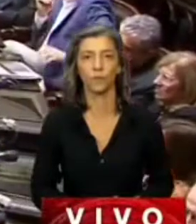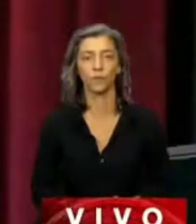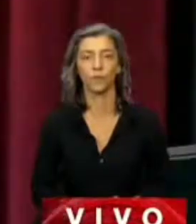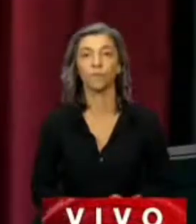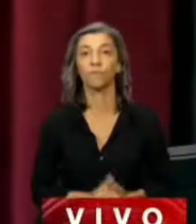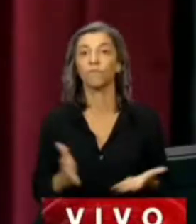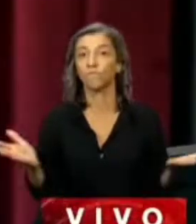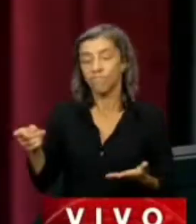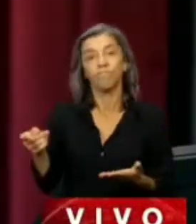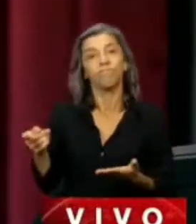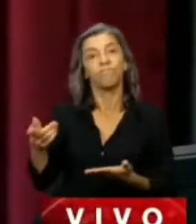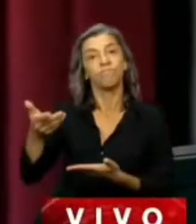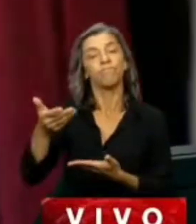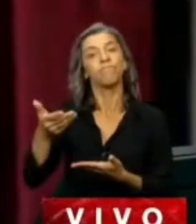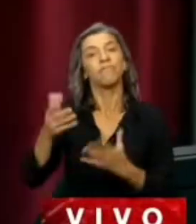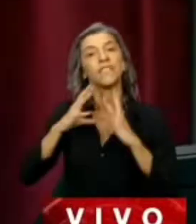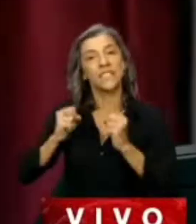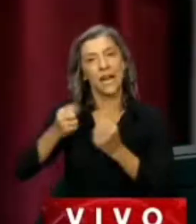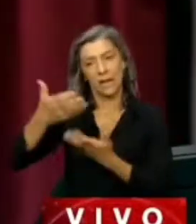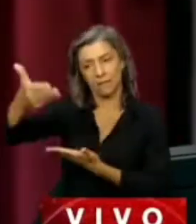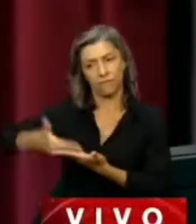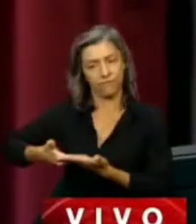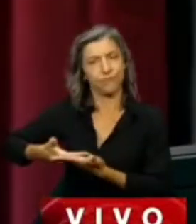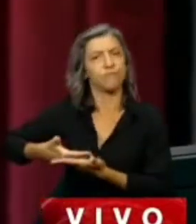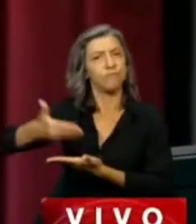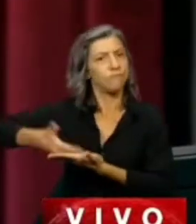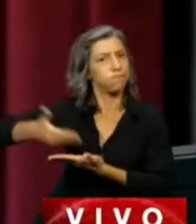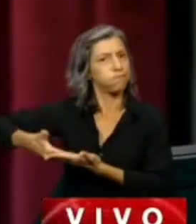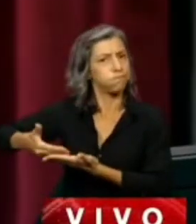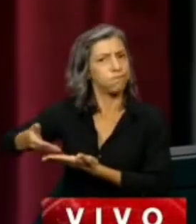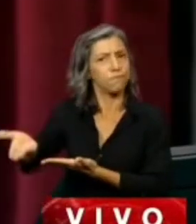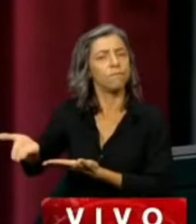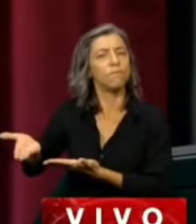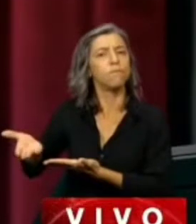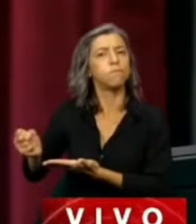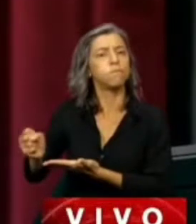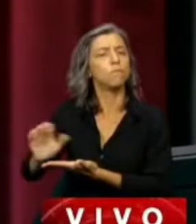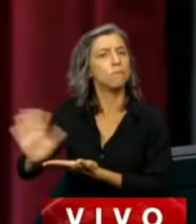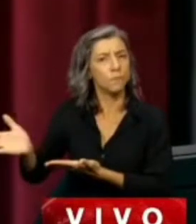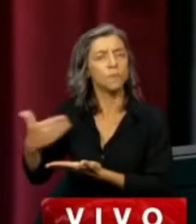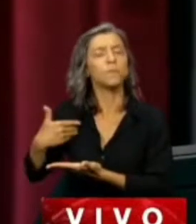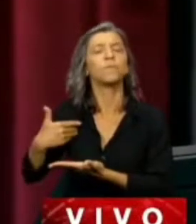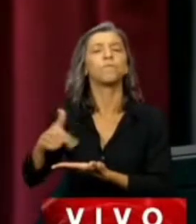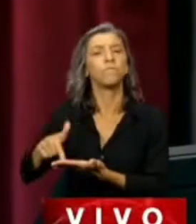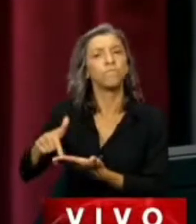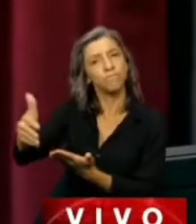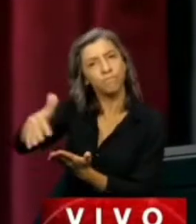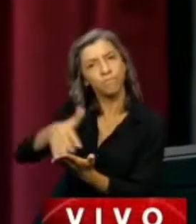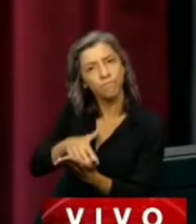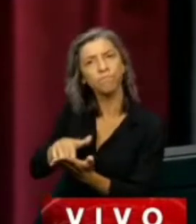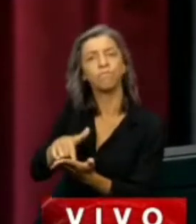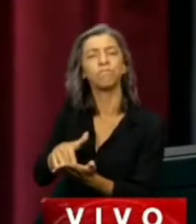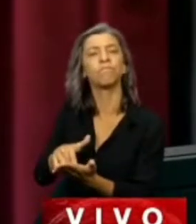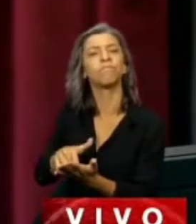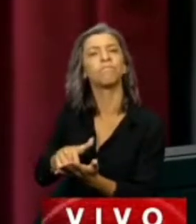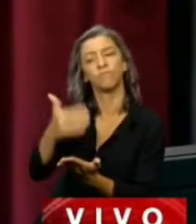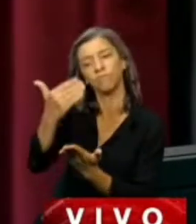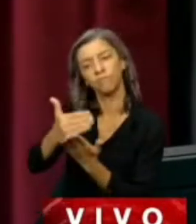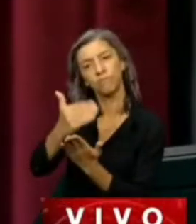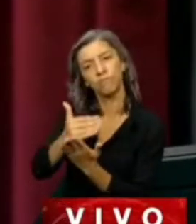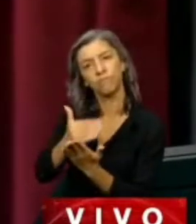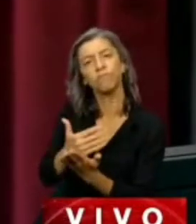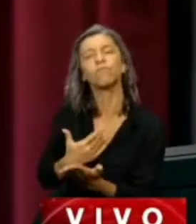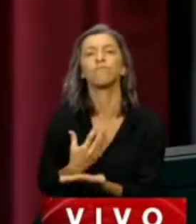obra en secretaría la documentación correspondiente en la que se determina quién ocupará